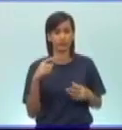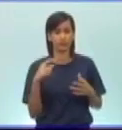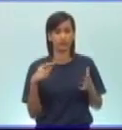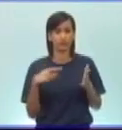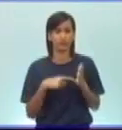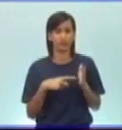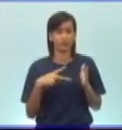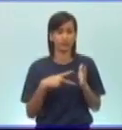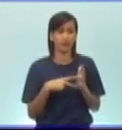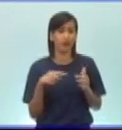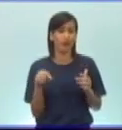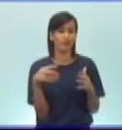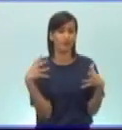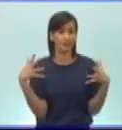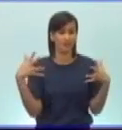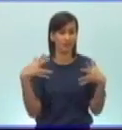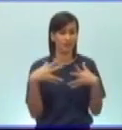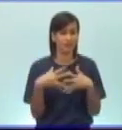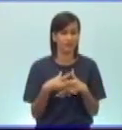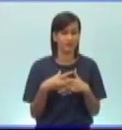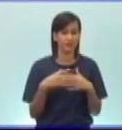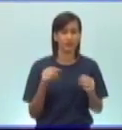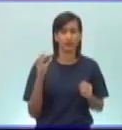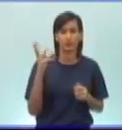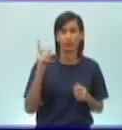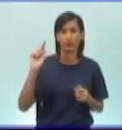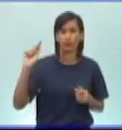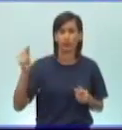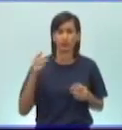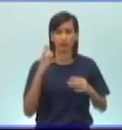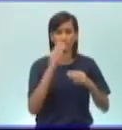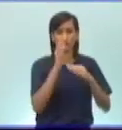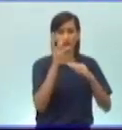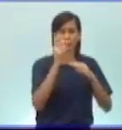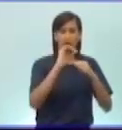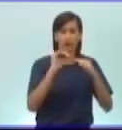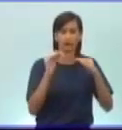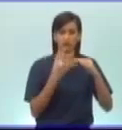relacionando expresiones decimales con fracciones. Observemos.